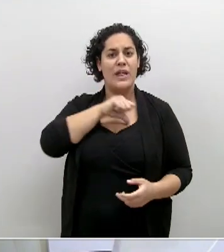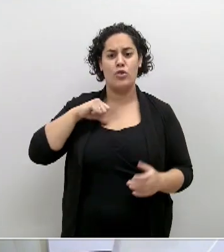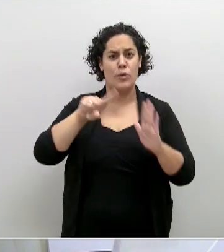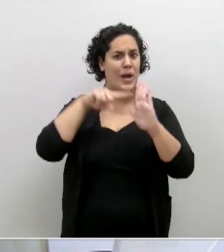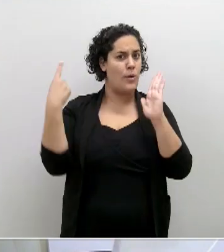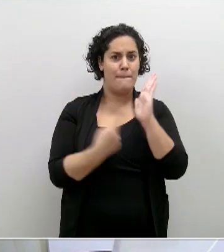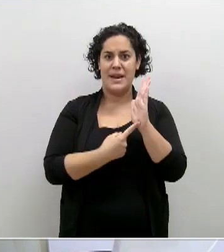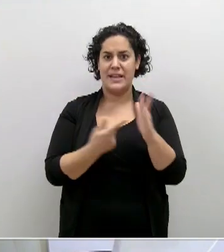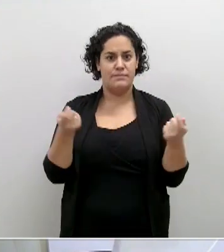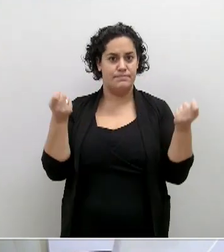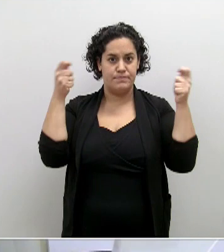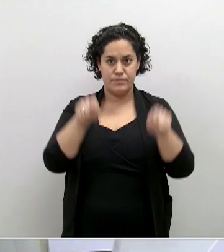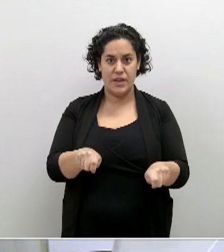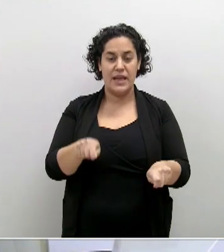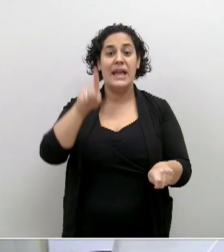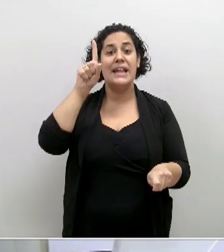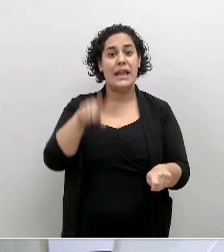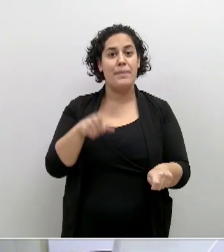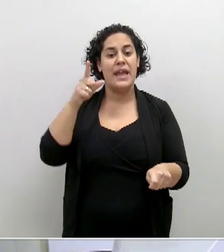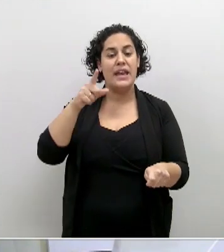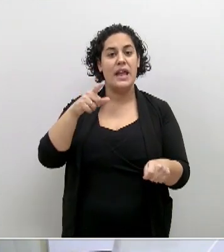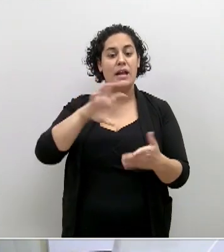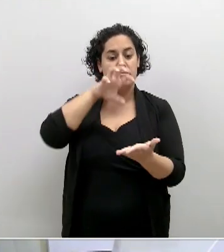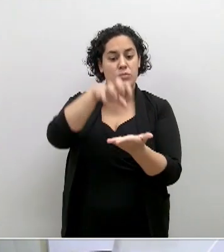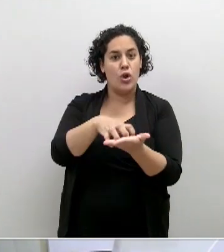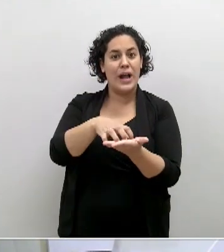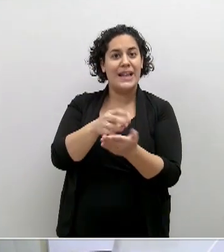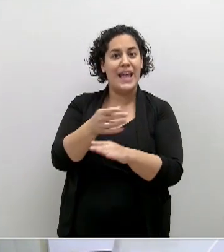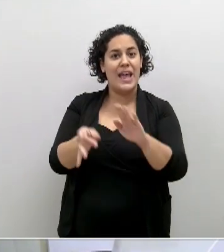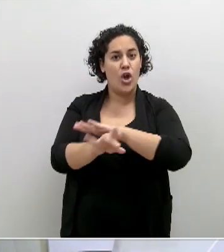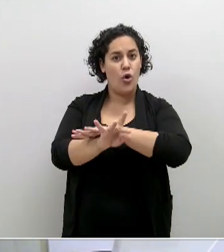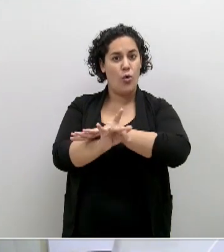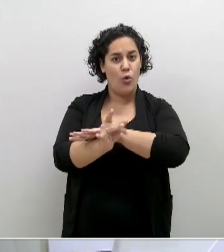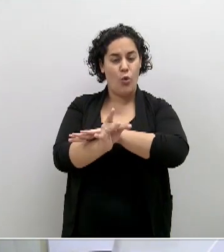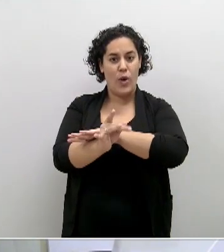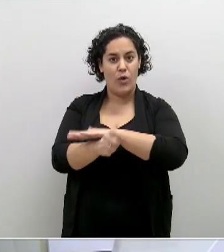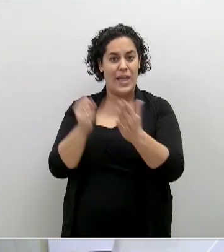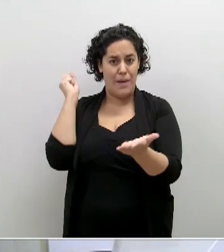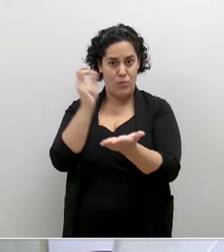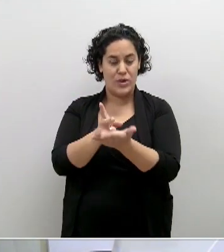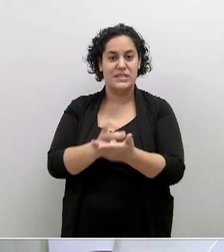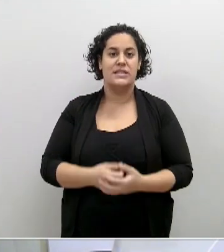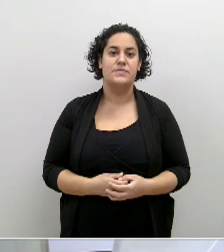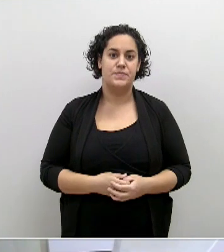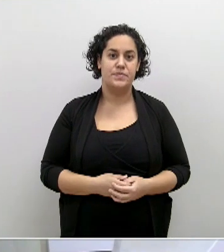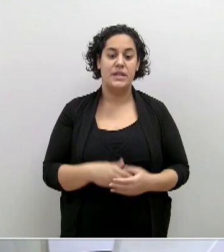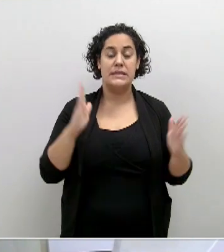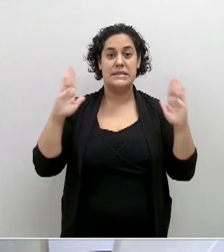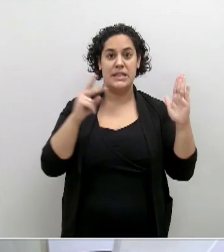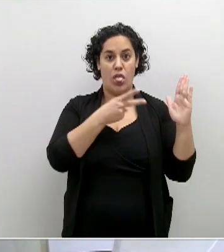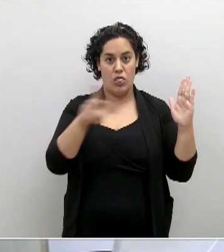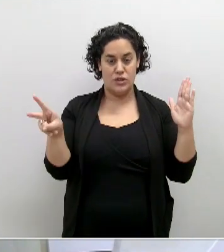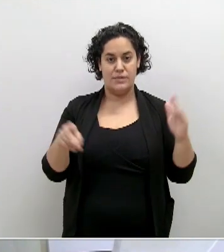autónoma, así como los locales de juego y apuestas durante un periodo de 14 días. Sabemos que es una medida